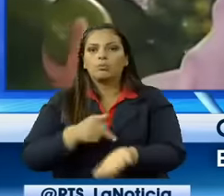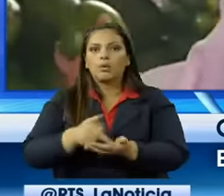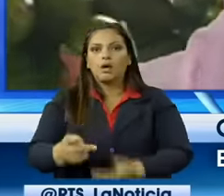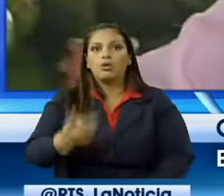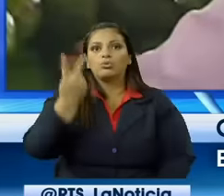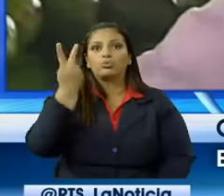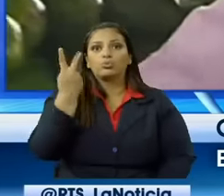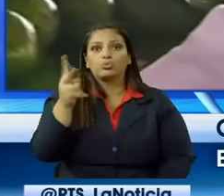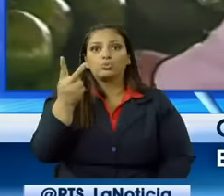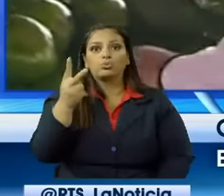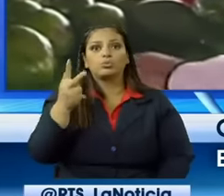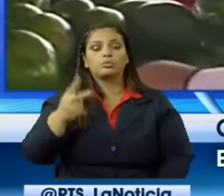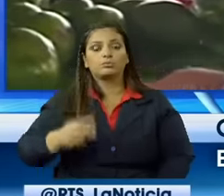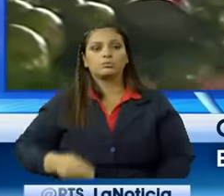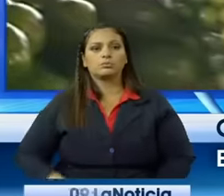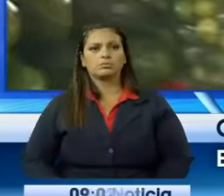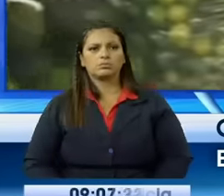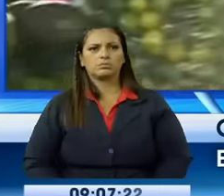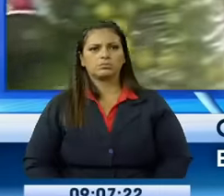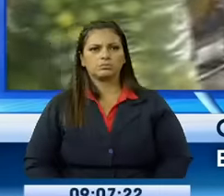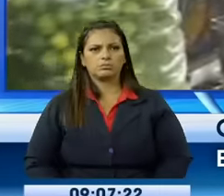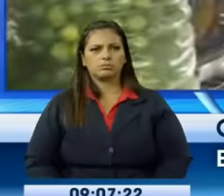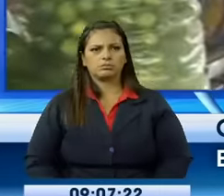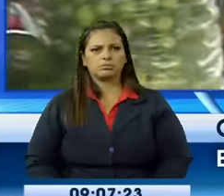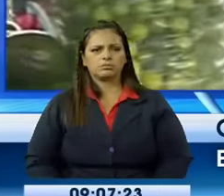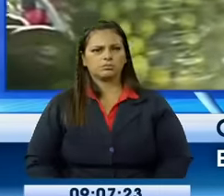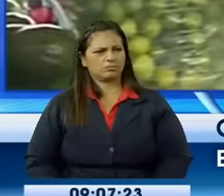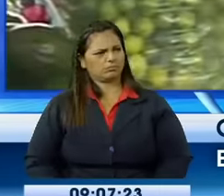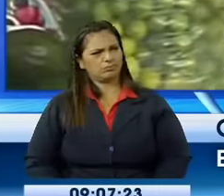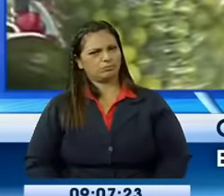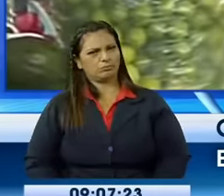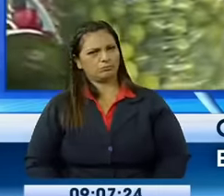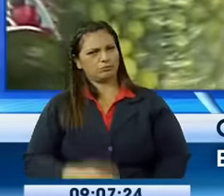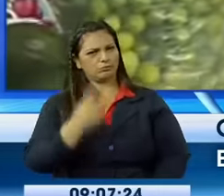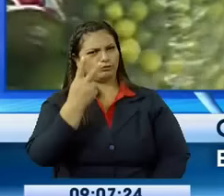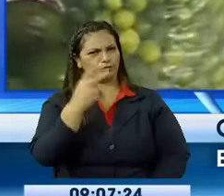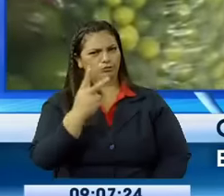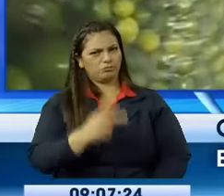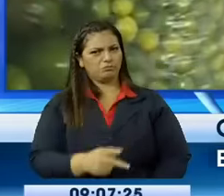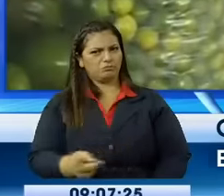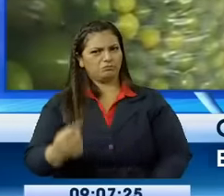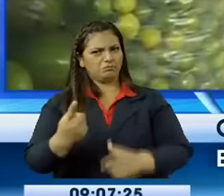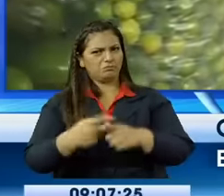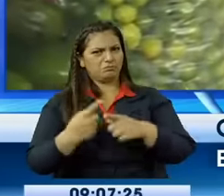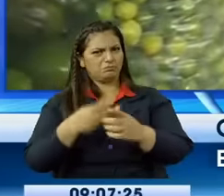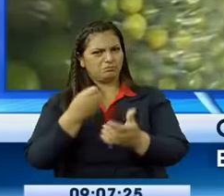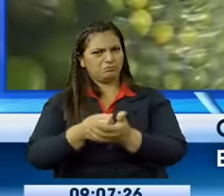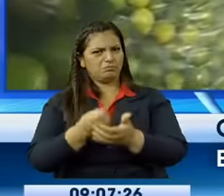pero bueno, $2 lo saben vender por acá fuera esos carretilleros que estaban en las esquinas también.